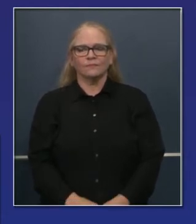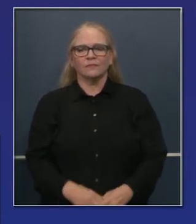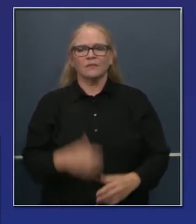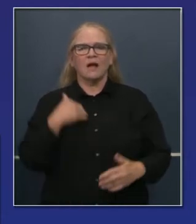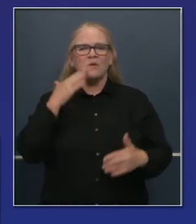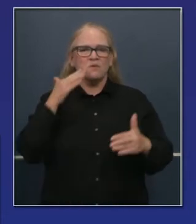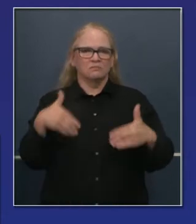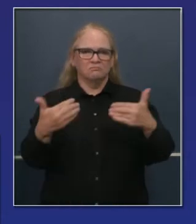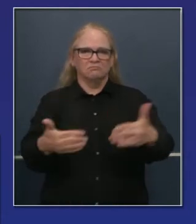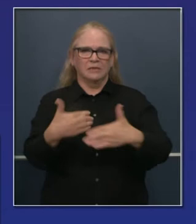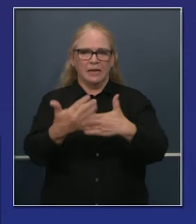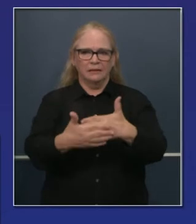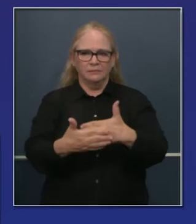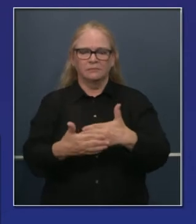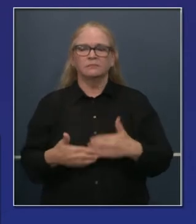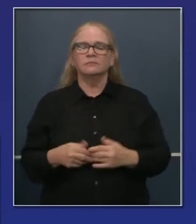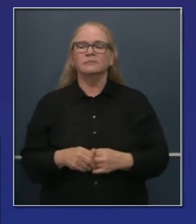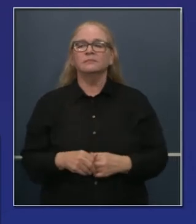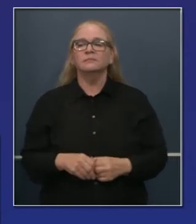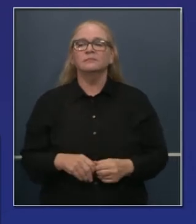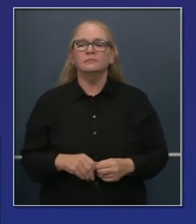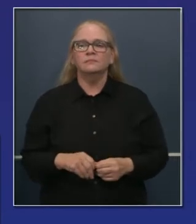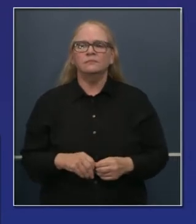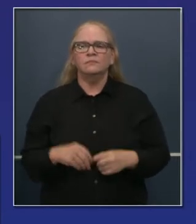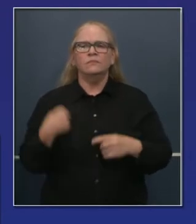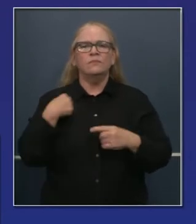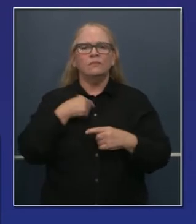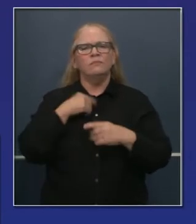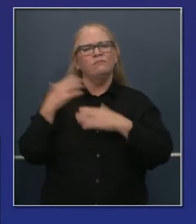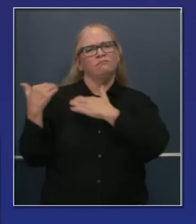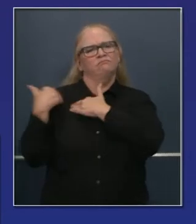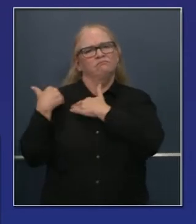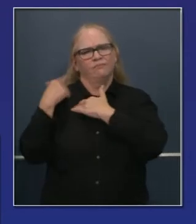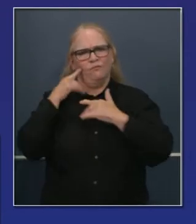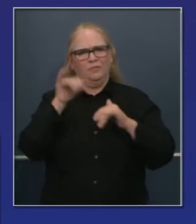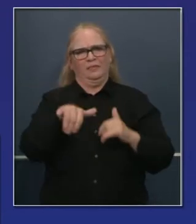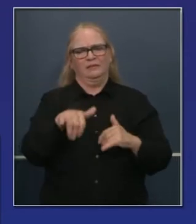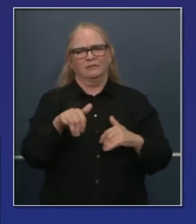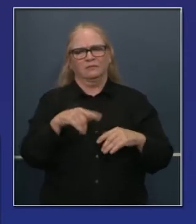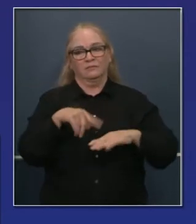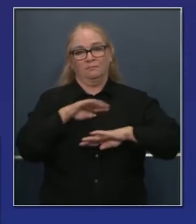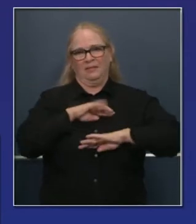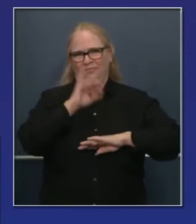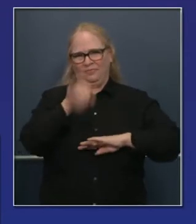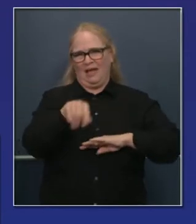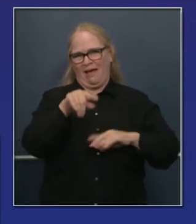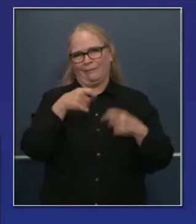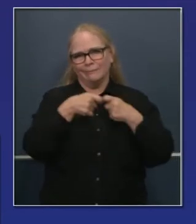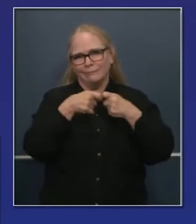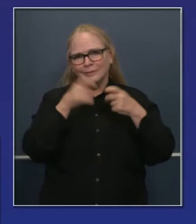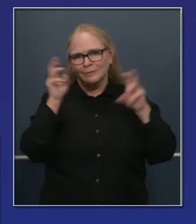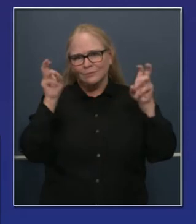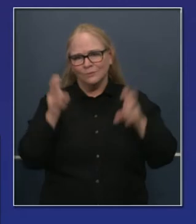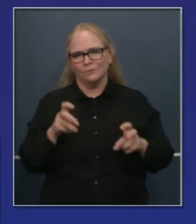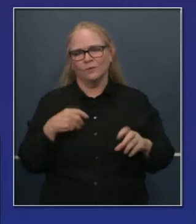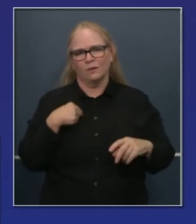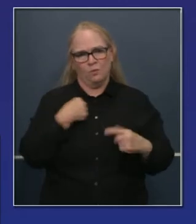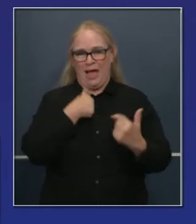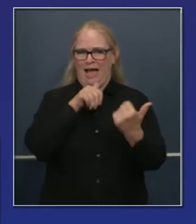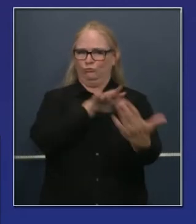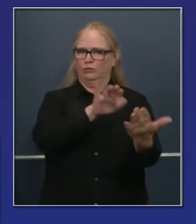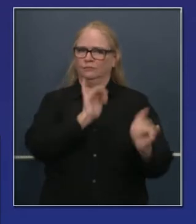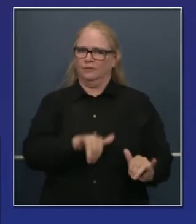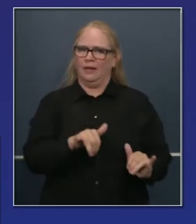diligencia que se requiere para cumplir con nuestras responsabilidades de frente garantizar protocolos y